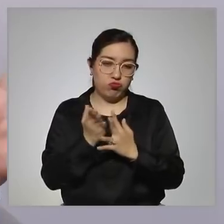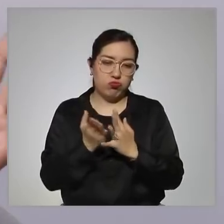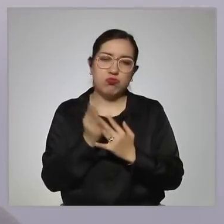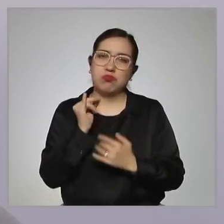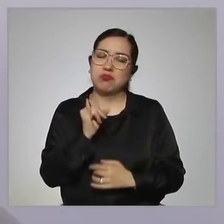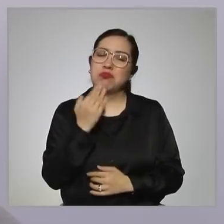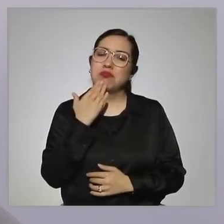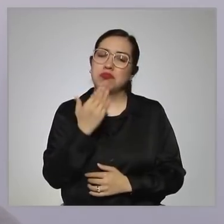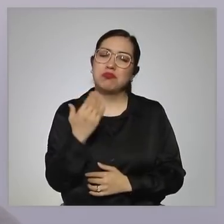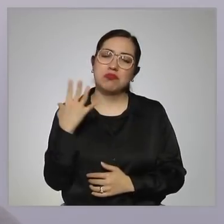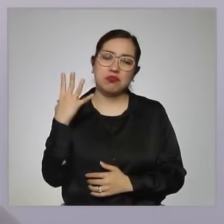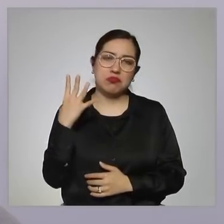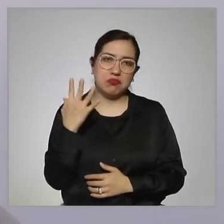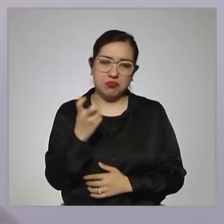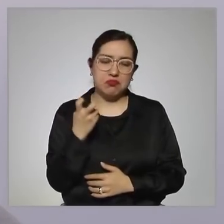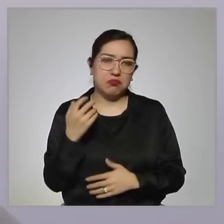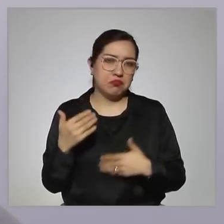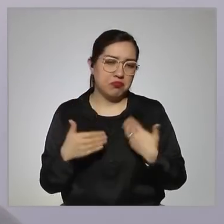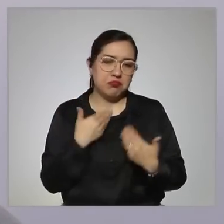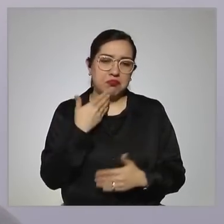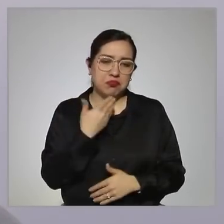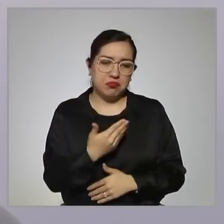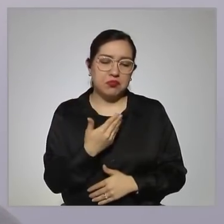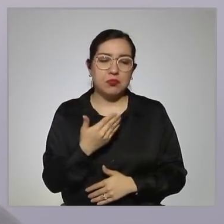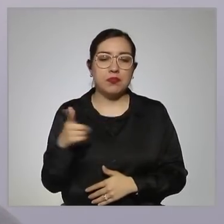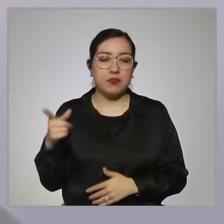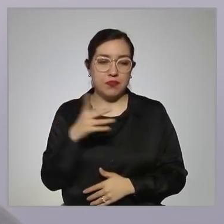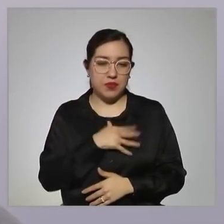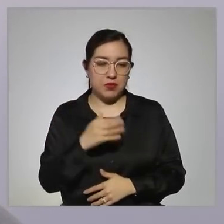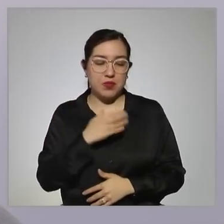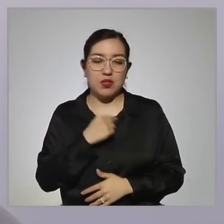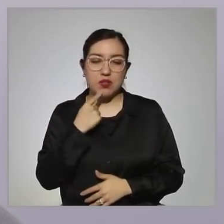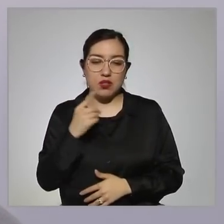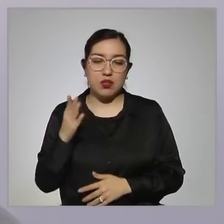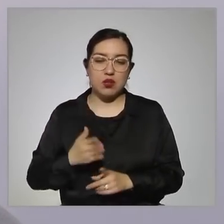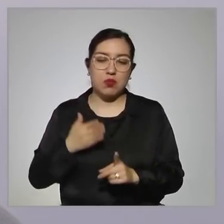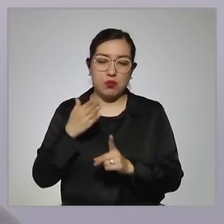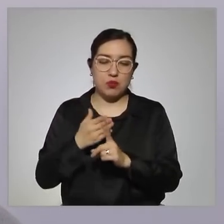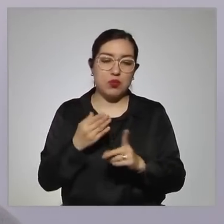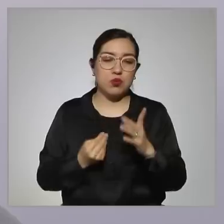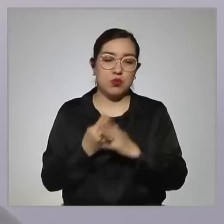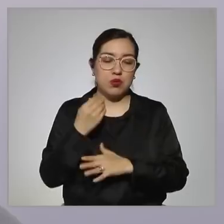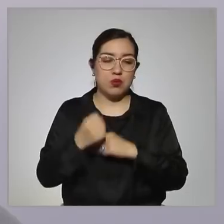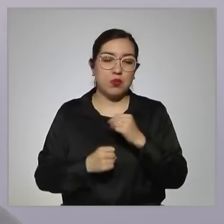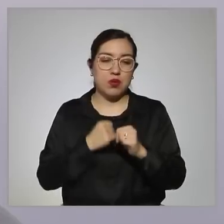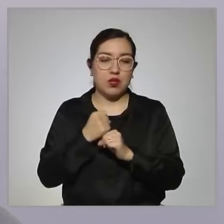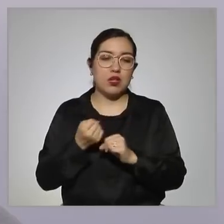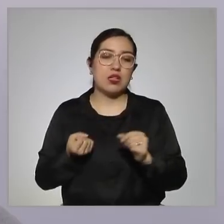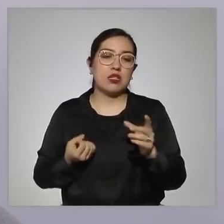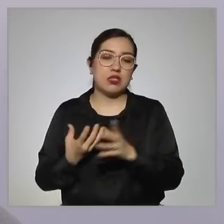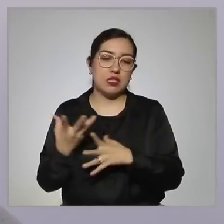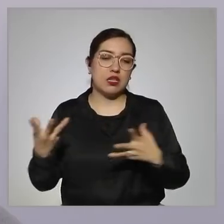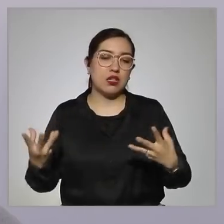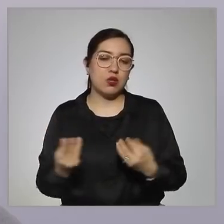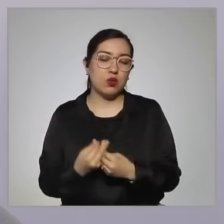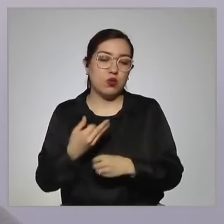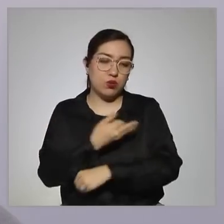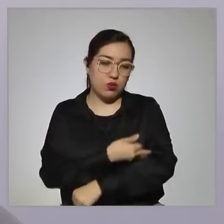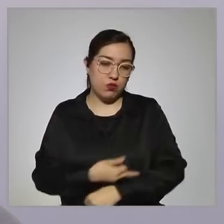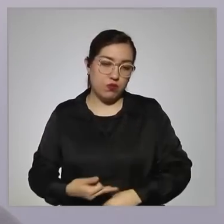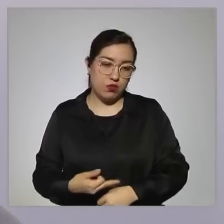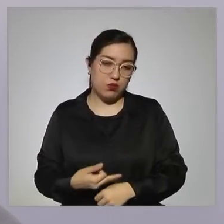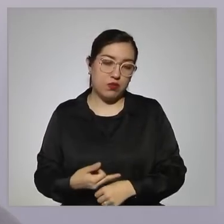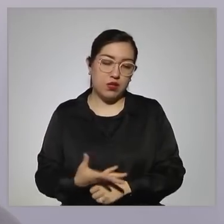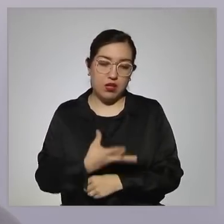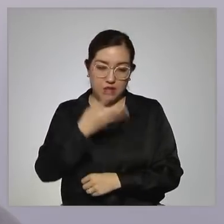O sea, decir, bueno, vamos un poco más. Mis hijos dirían, bueno, propósito de año nuevo, salir más en familia, ¿no? Correr más y aprender a patear